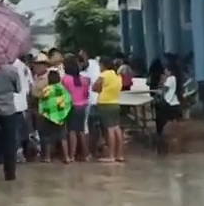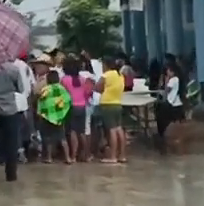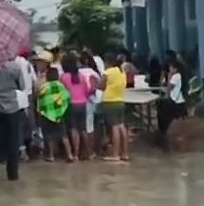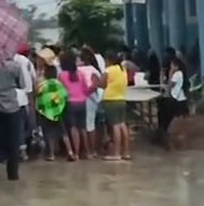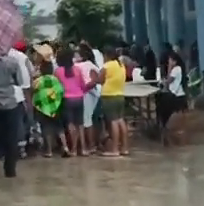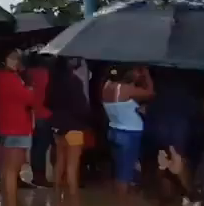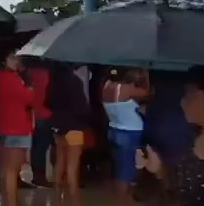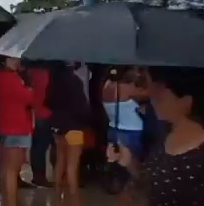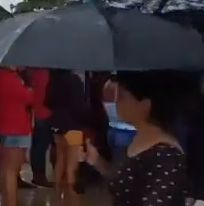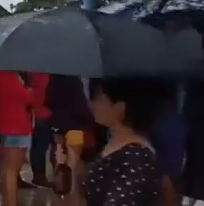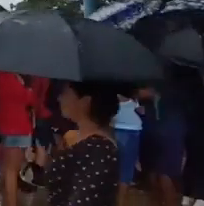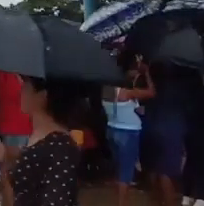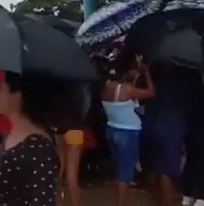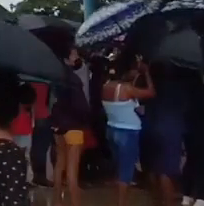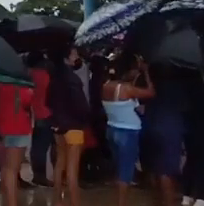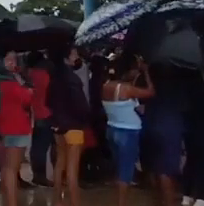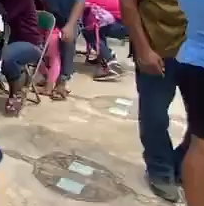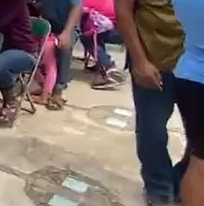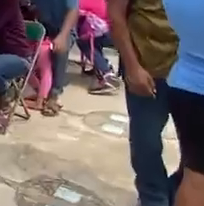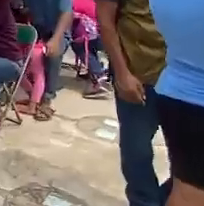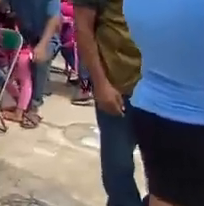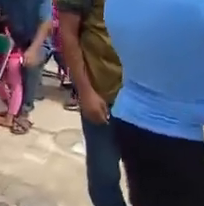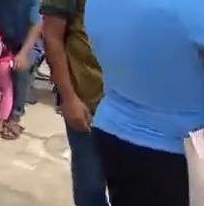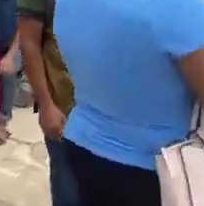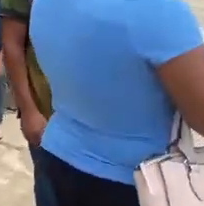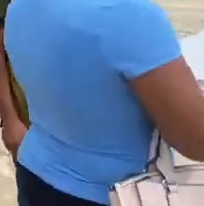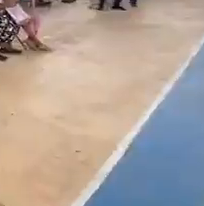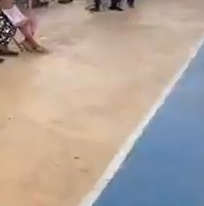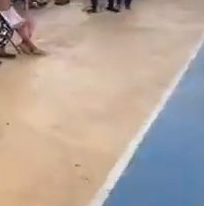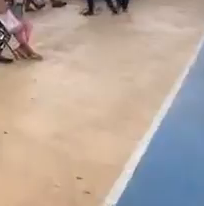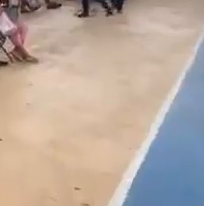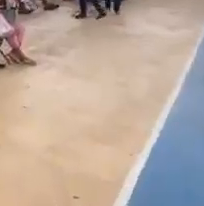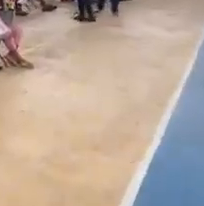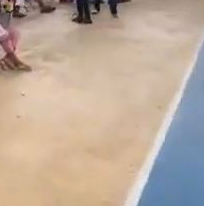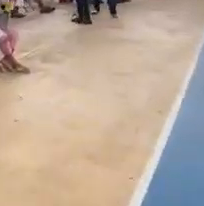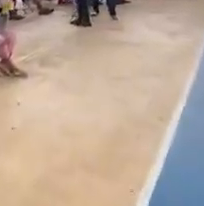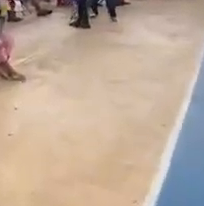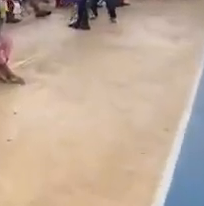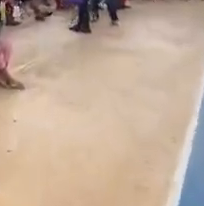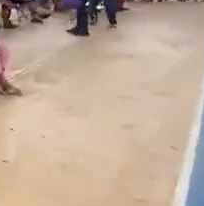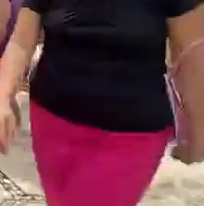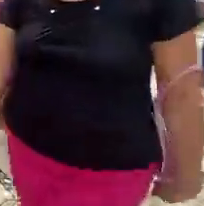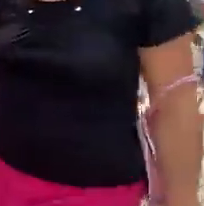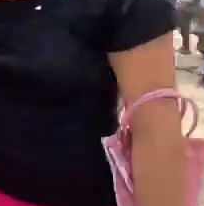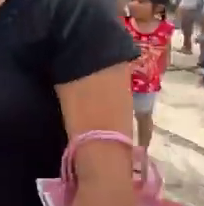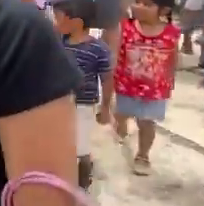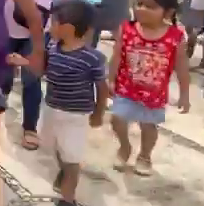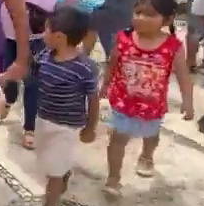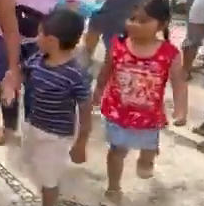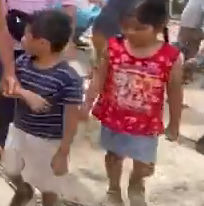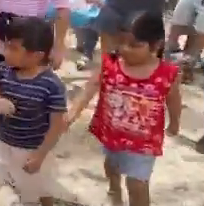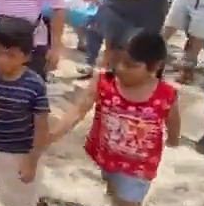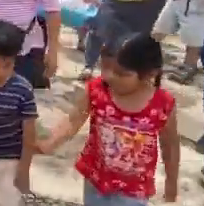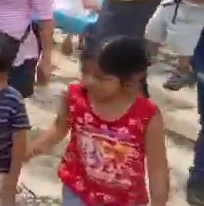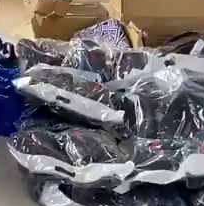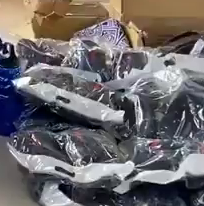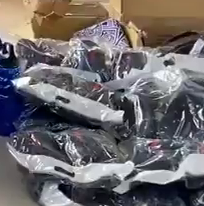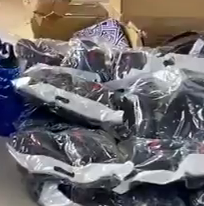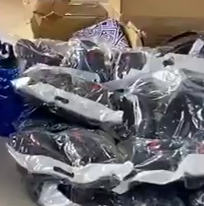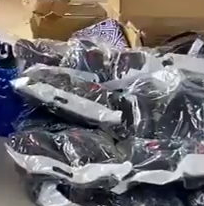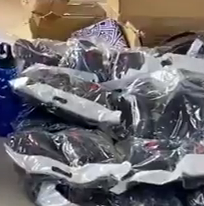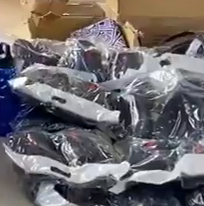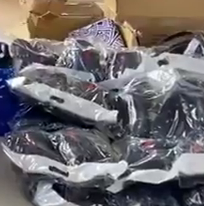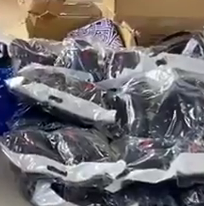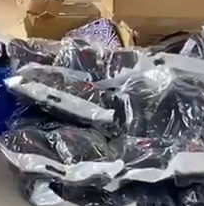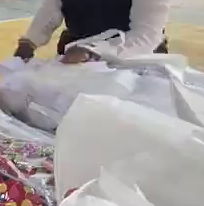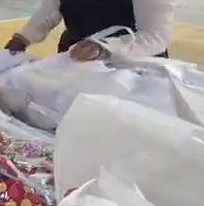temprano adelantan sus actividades para acudir al Tianguis del Bienestar a recibir diversos bienes. Con gusto